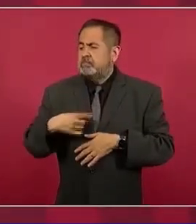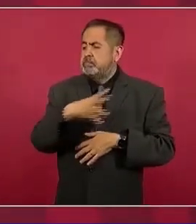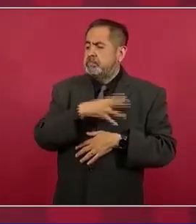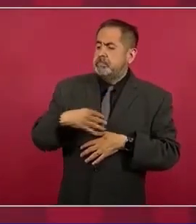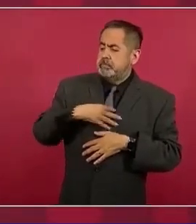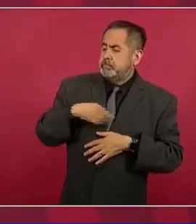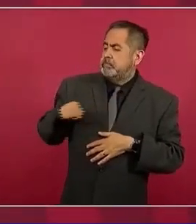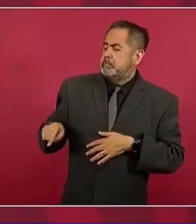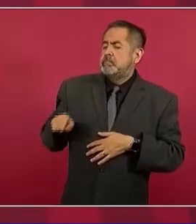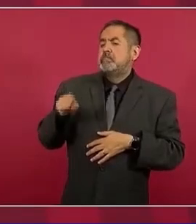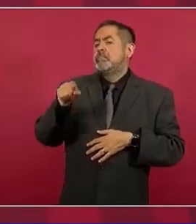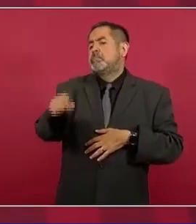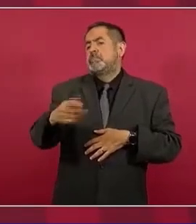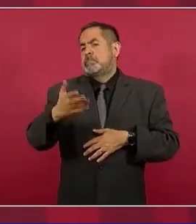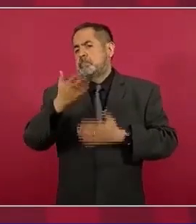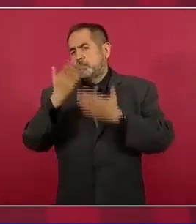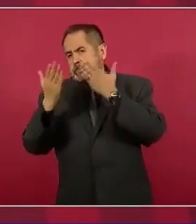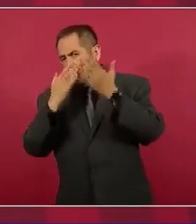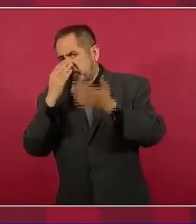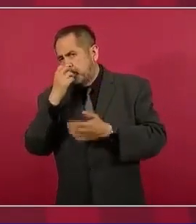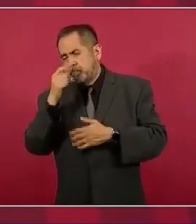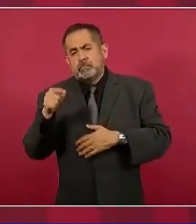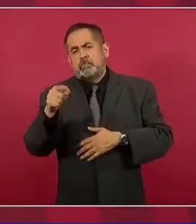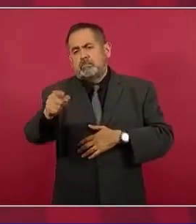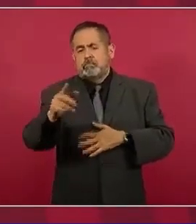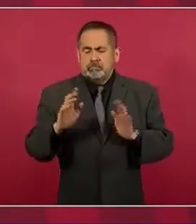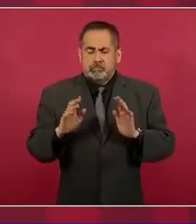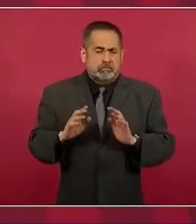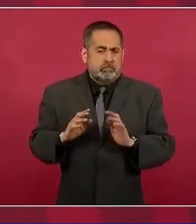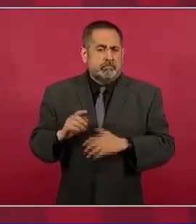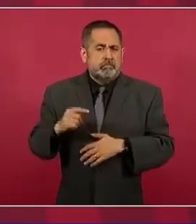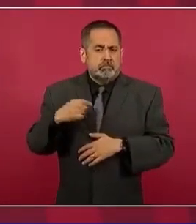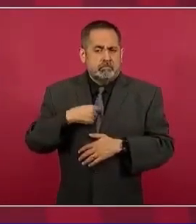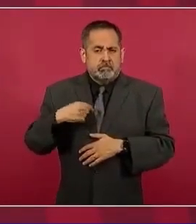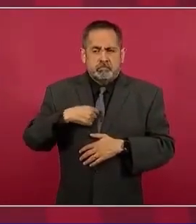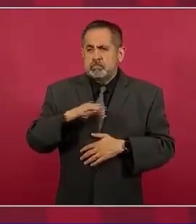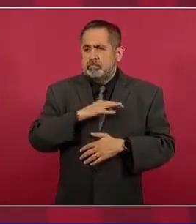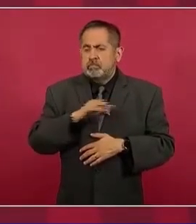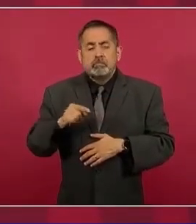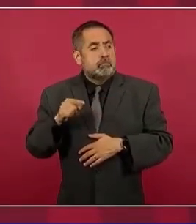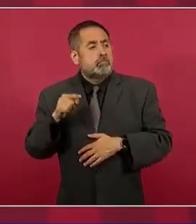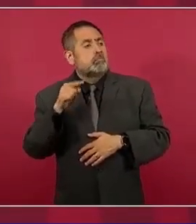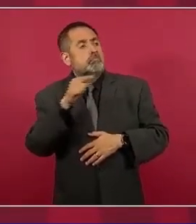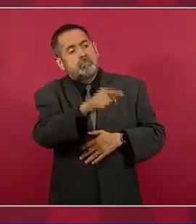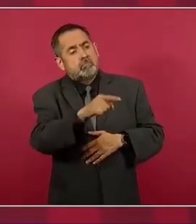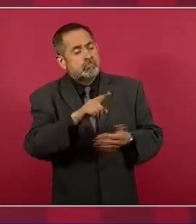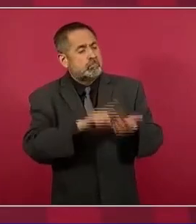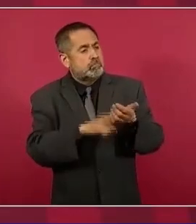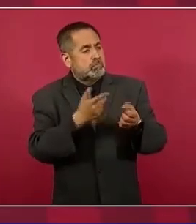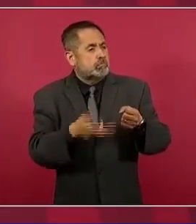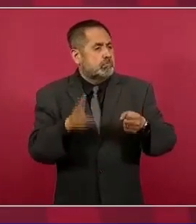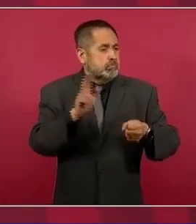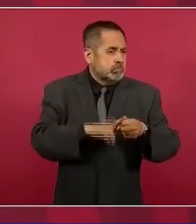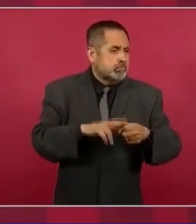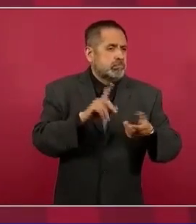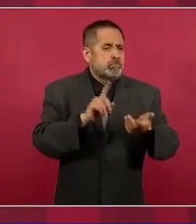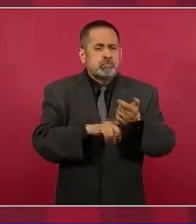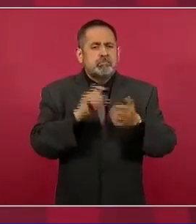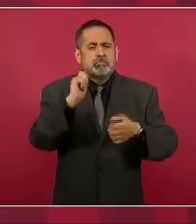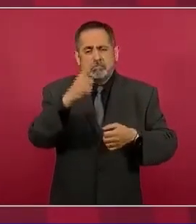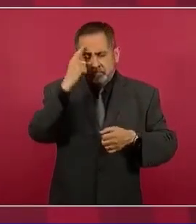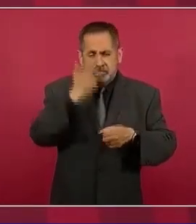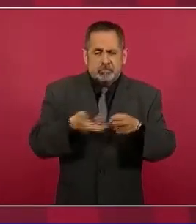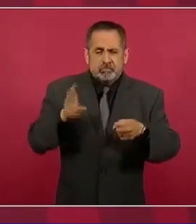estudien o que yo tenga oportunidad de curarme y también mi familia? Tiene que ver